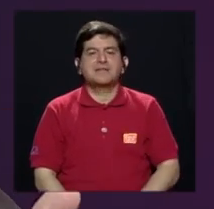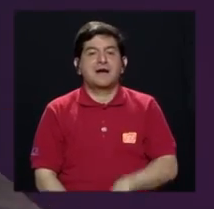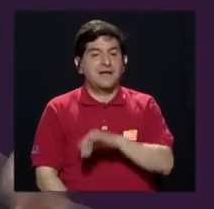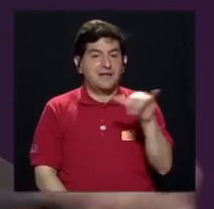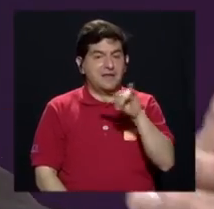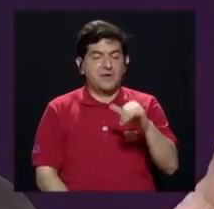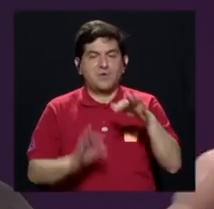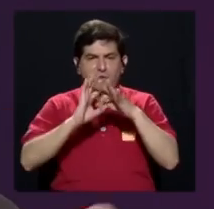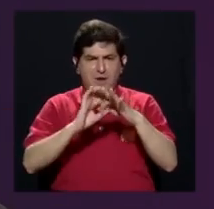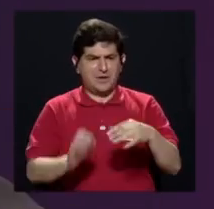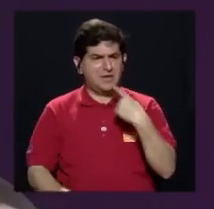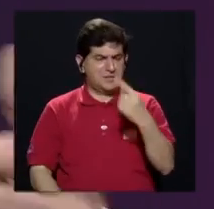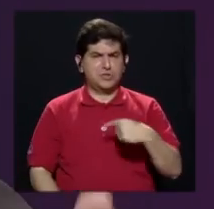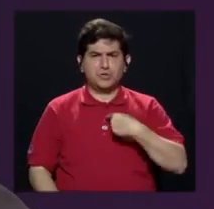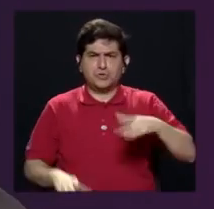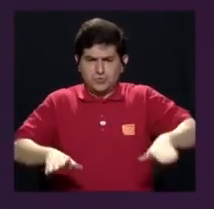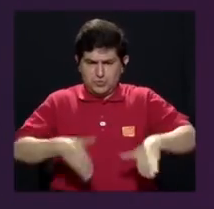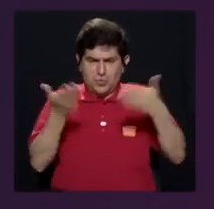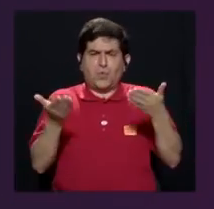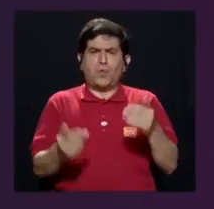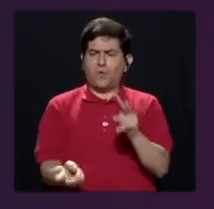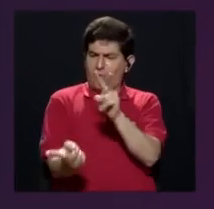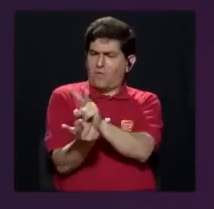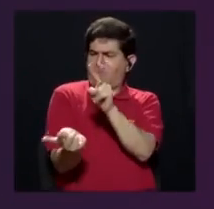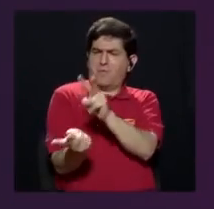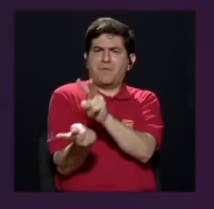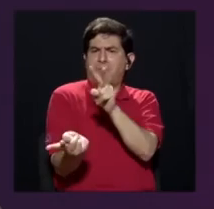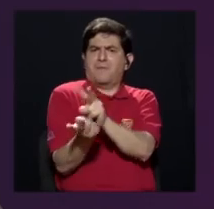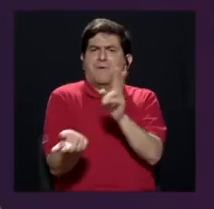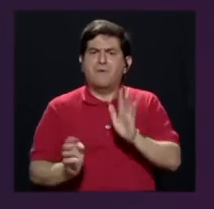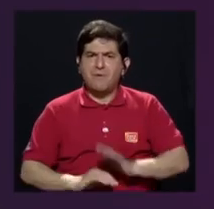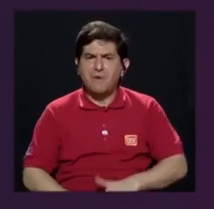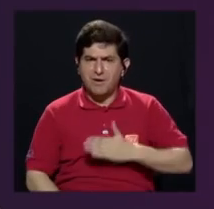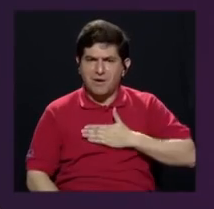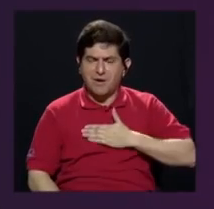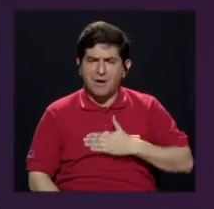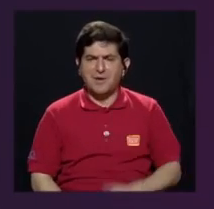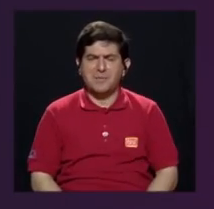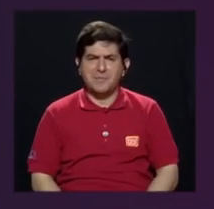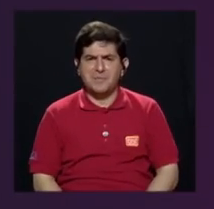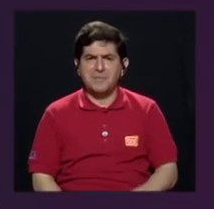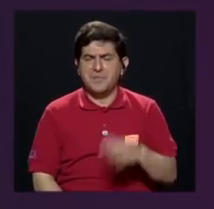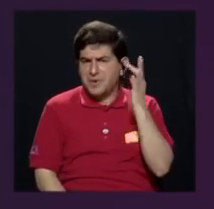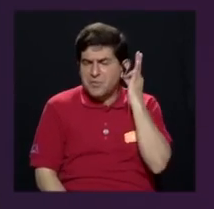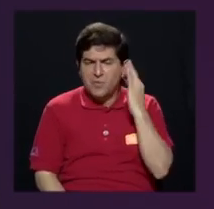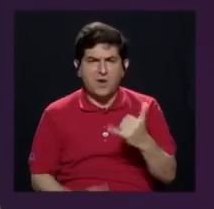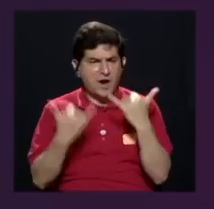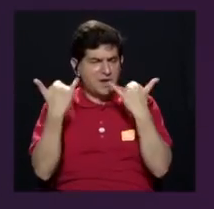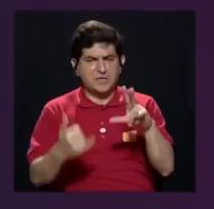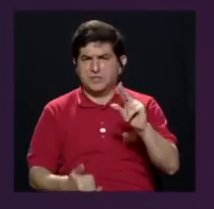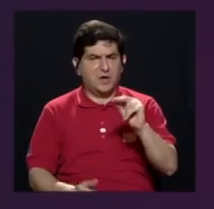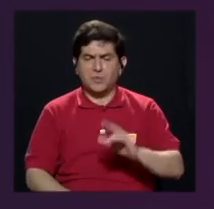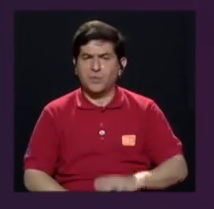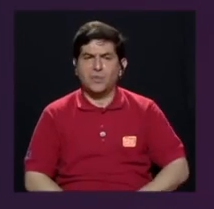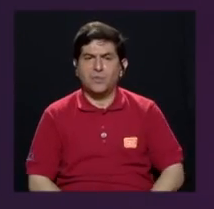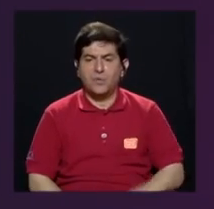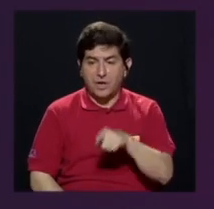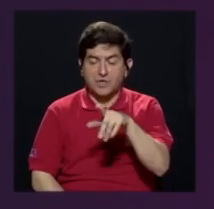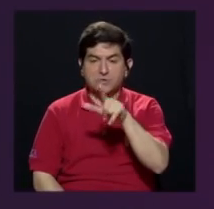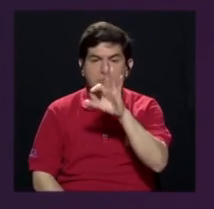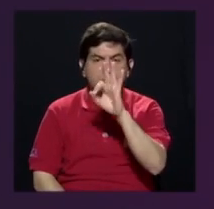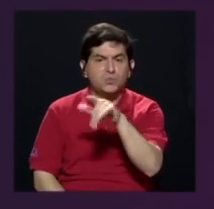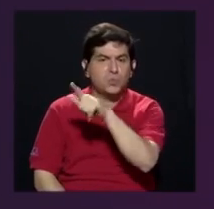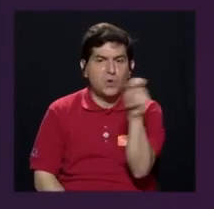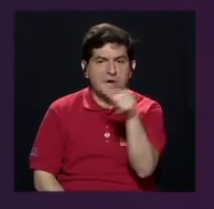hacer esto como voy a tener relaciones sexuales con mi mujer que ahora dejo de ser mi mujer y en estos nueve meses se